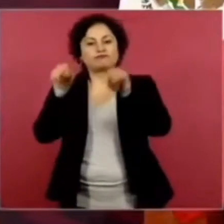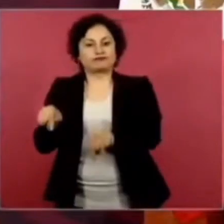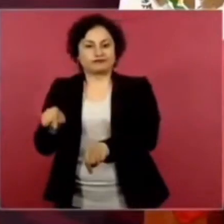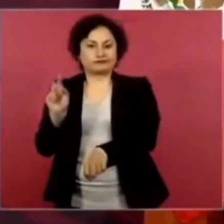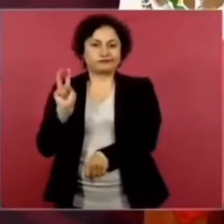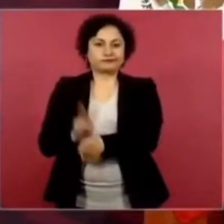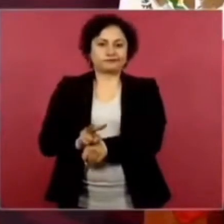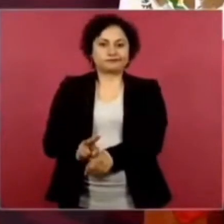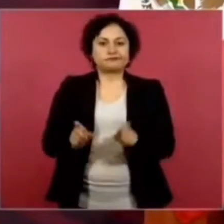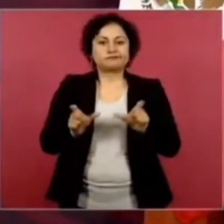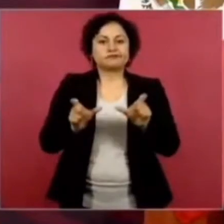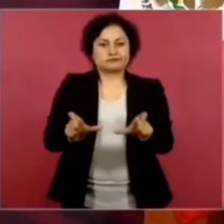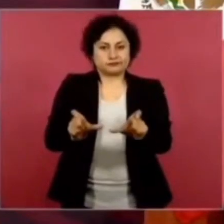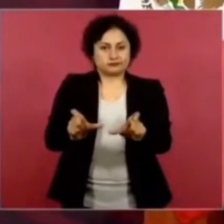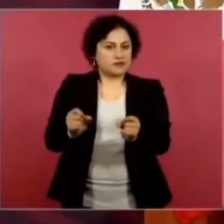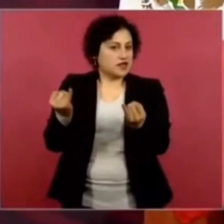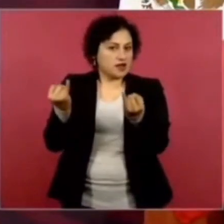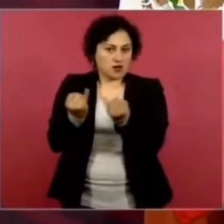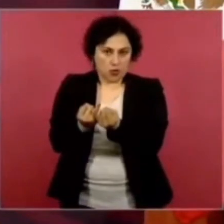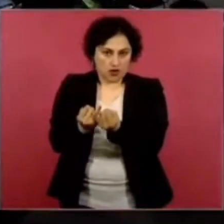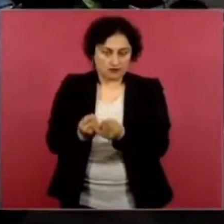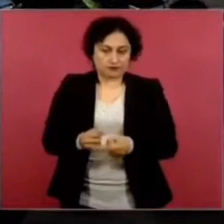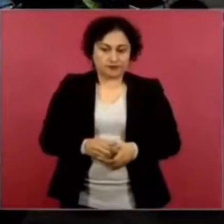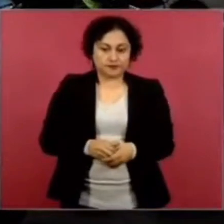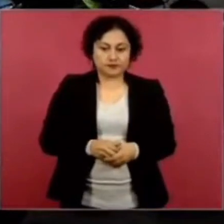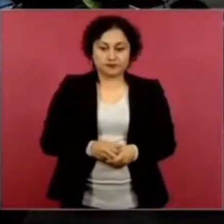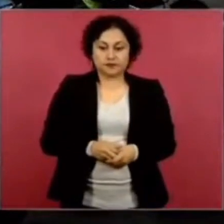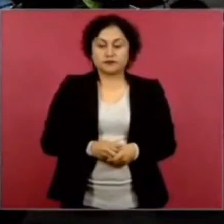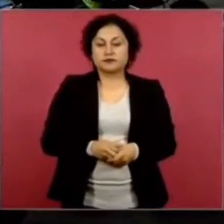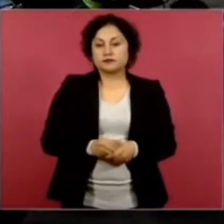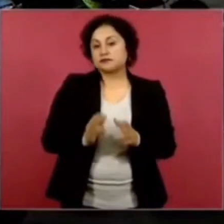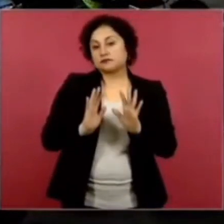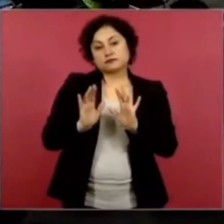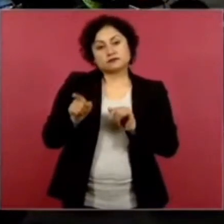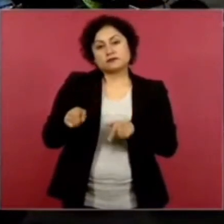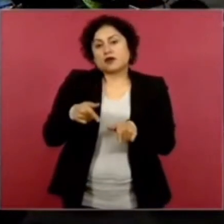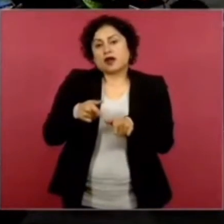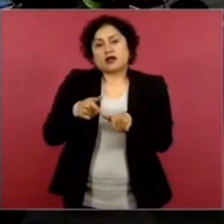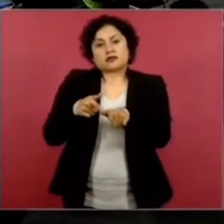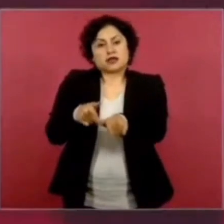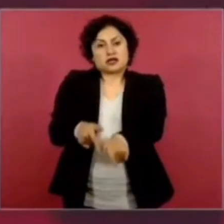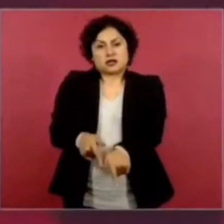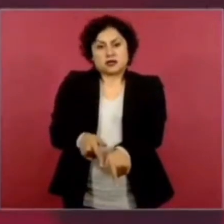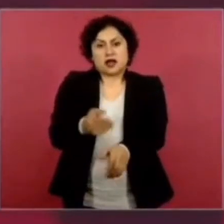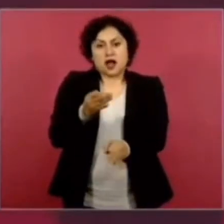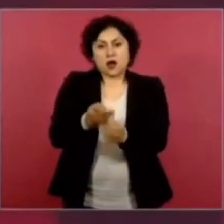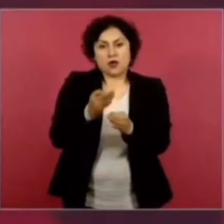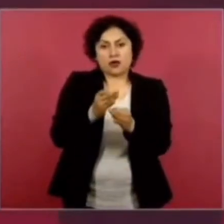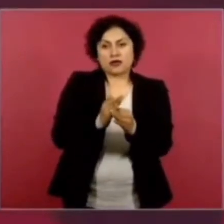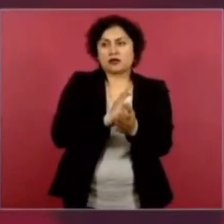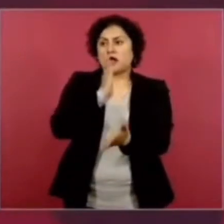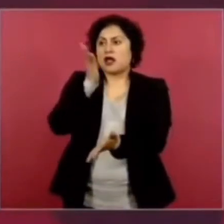ya estamos ahí y ya se van a quedar de manera permanente